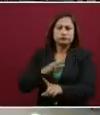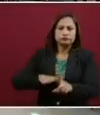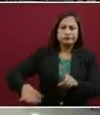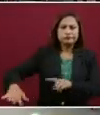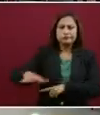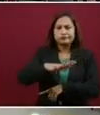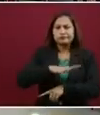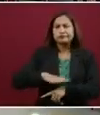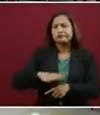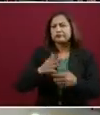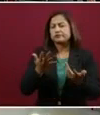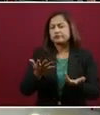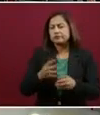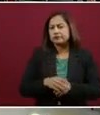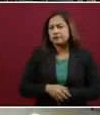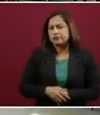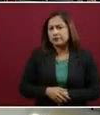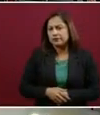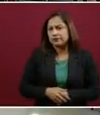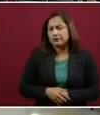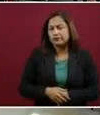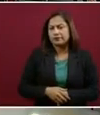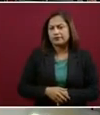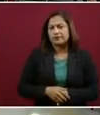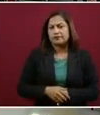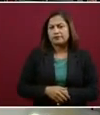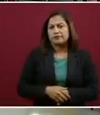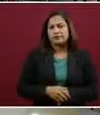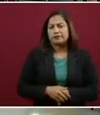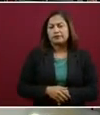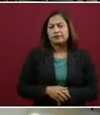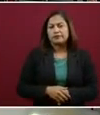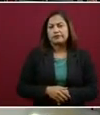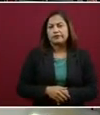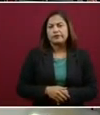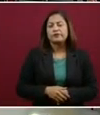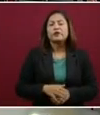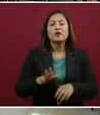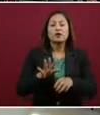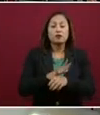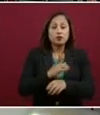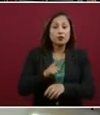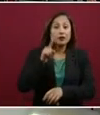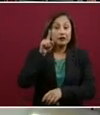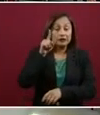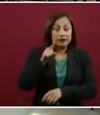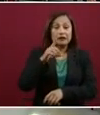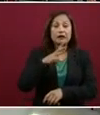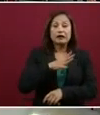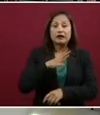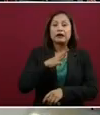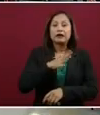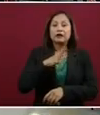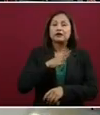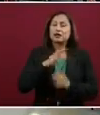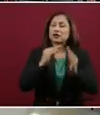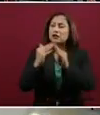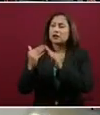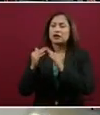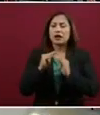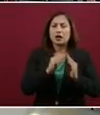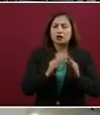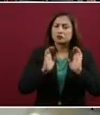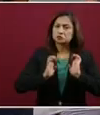porque además tiene una zona de viviendas donde incluso hay club de golf.